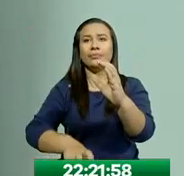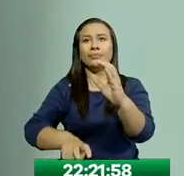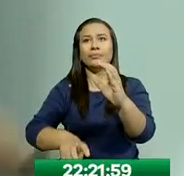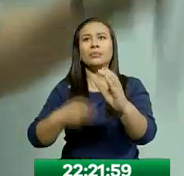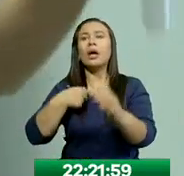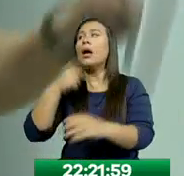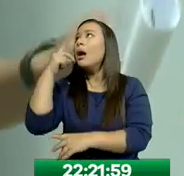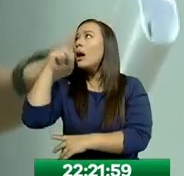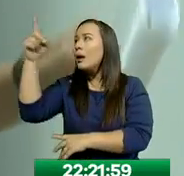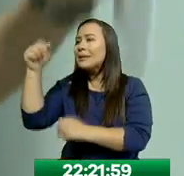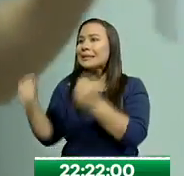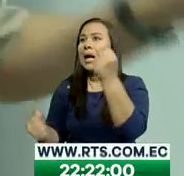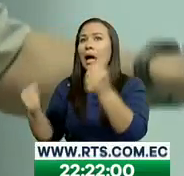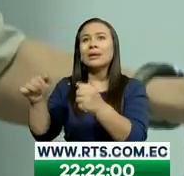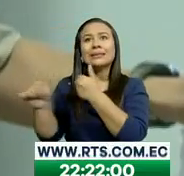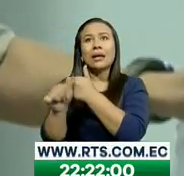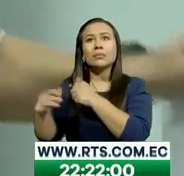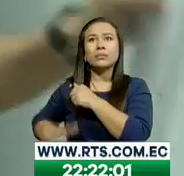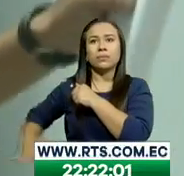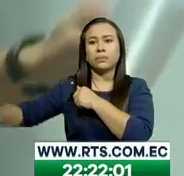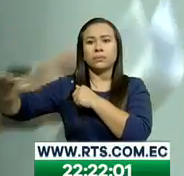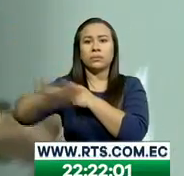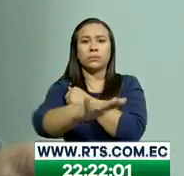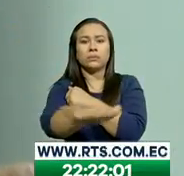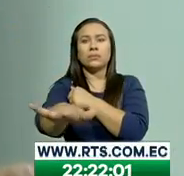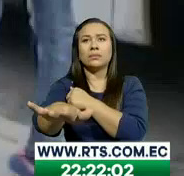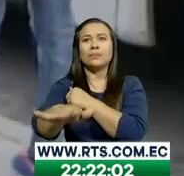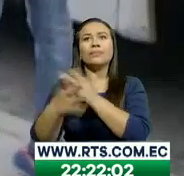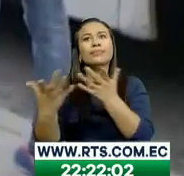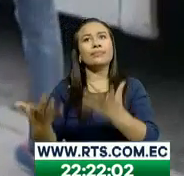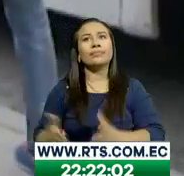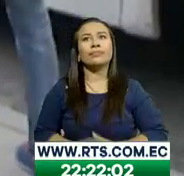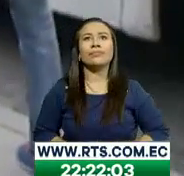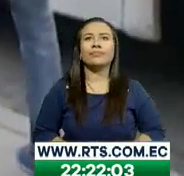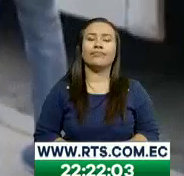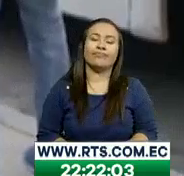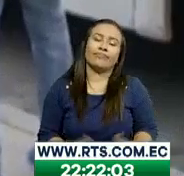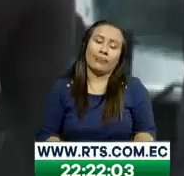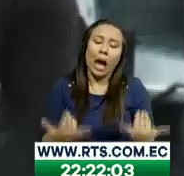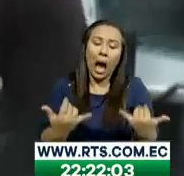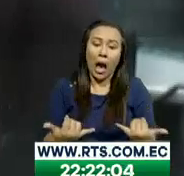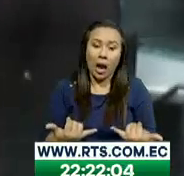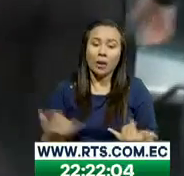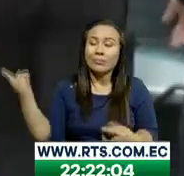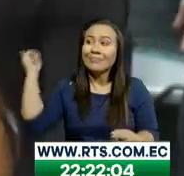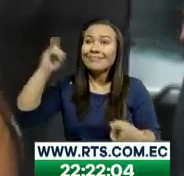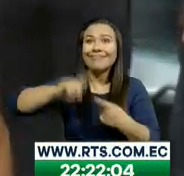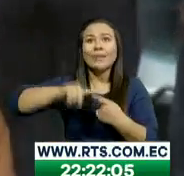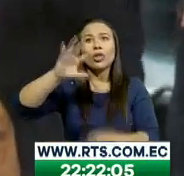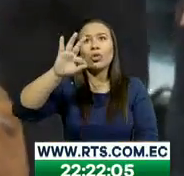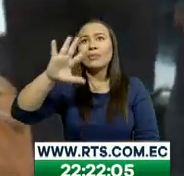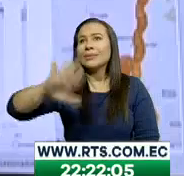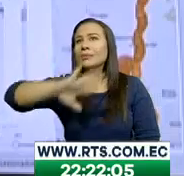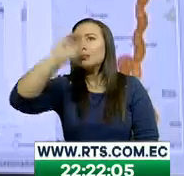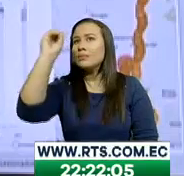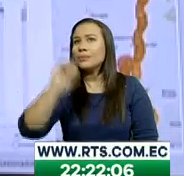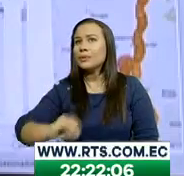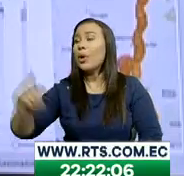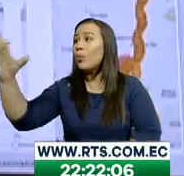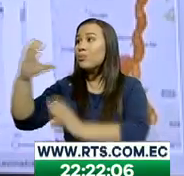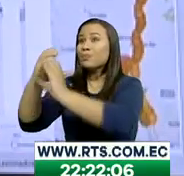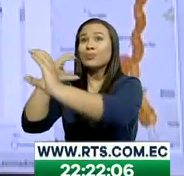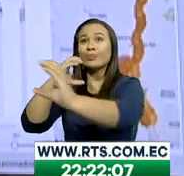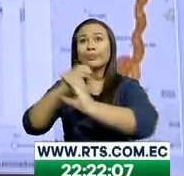el patrullero que está en la carretera inmediatamente toma procedimiento. Aunque hasta el momento solo el 95% de unidades cuenta con